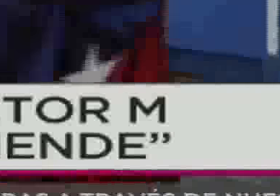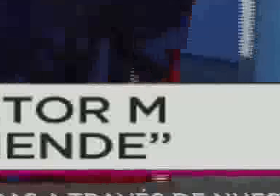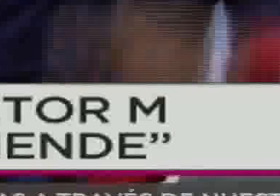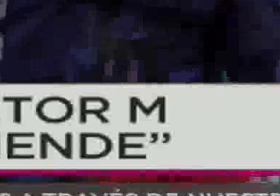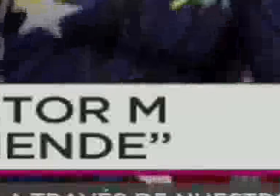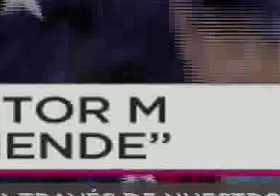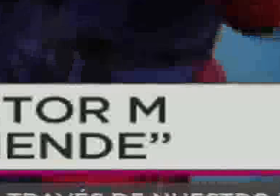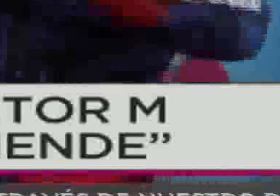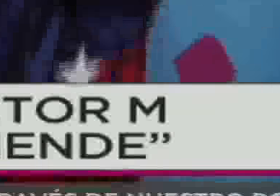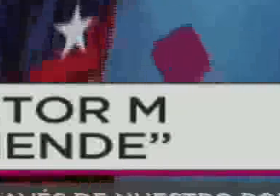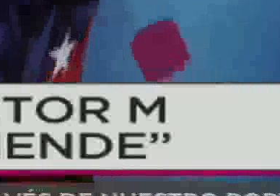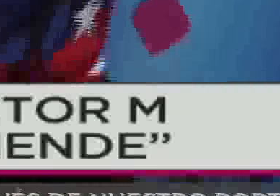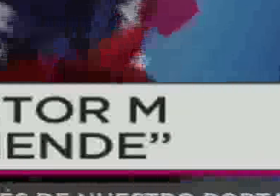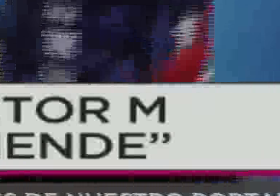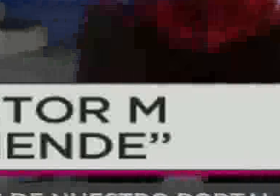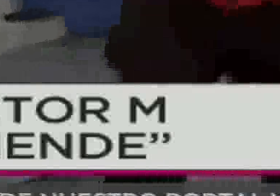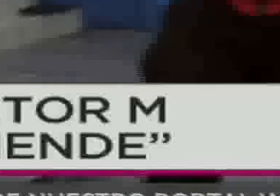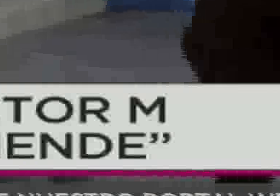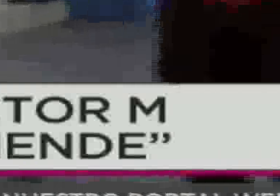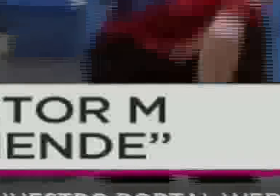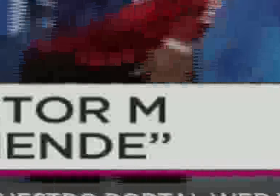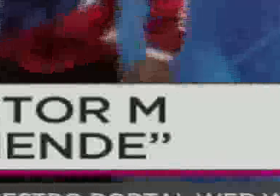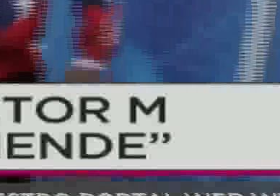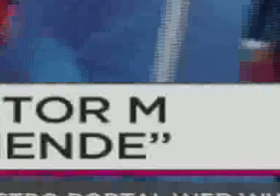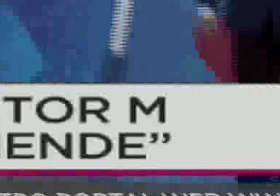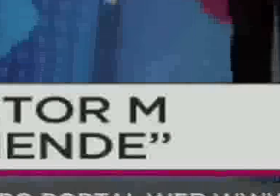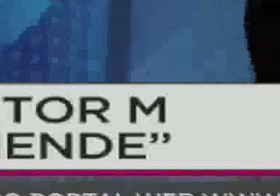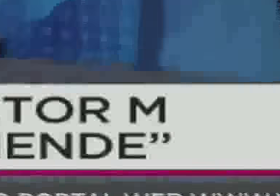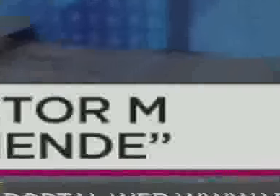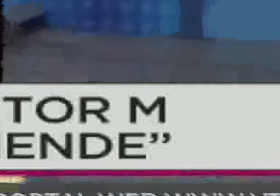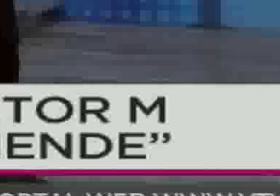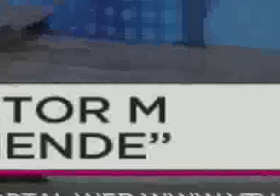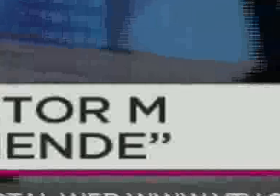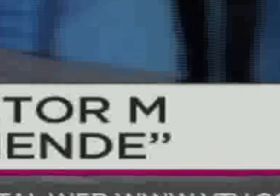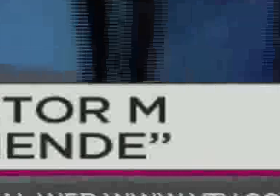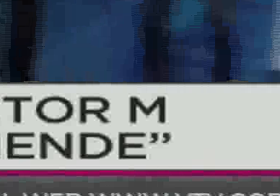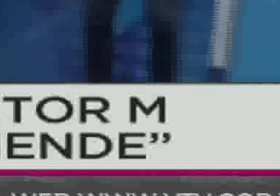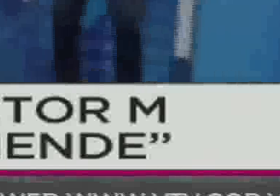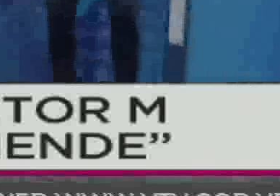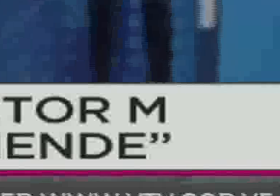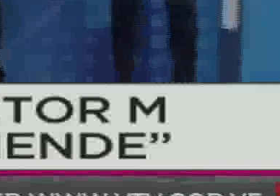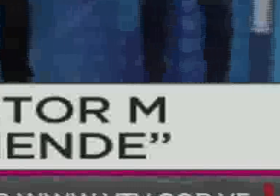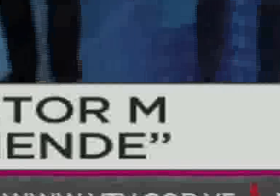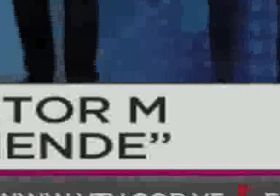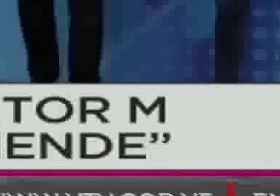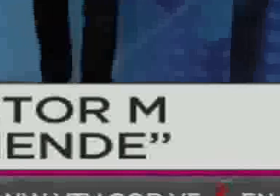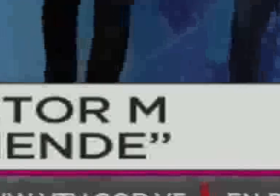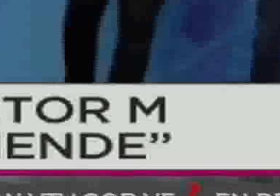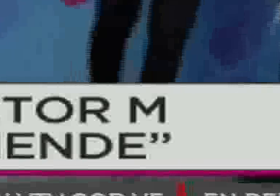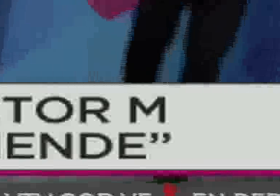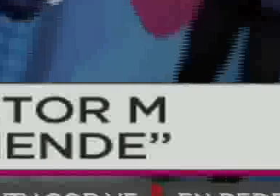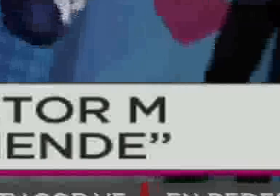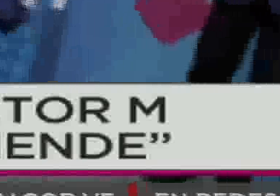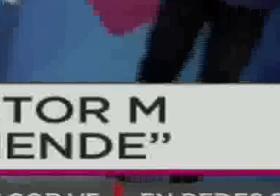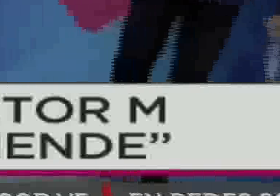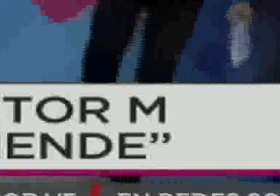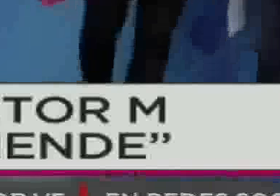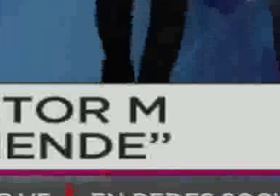el petróleo hubo paro, pero eso no nos paró. Se entrega el comandante pa' que los muertos cese. Esta